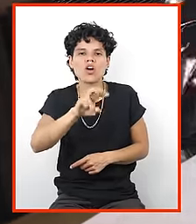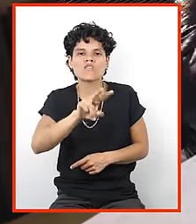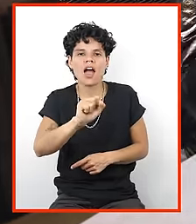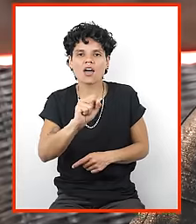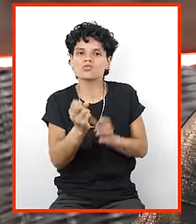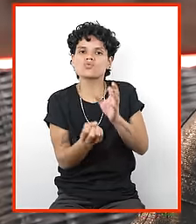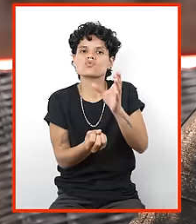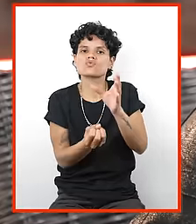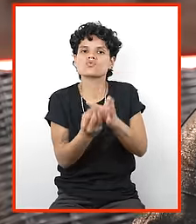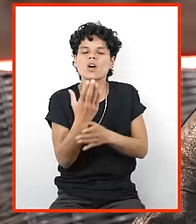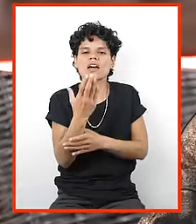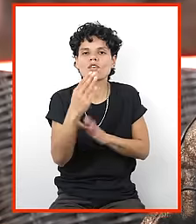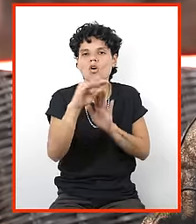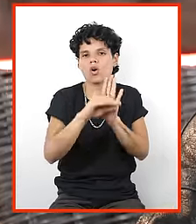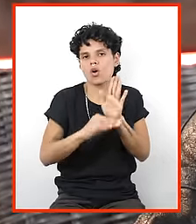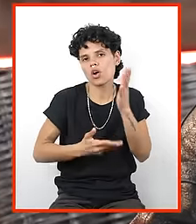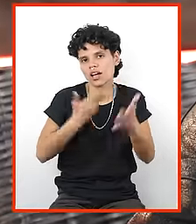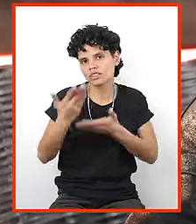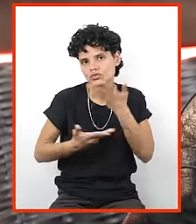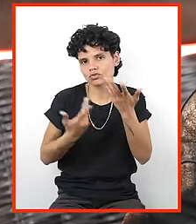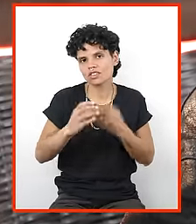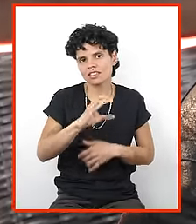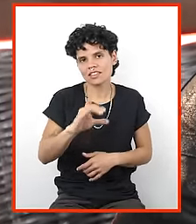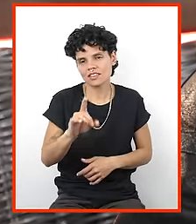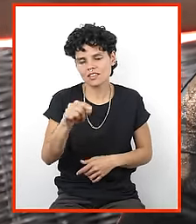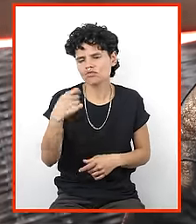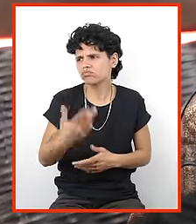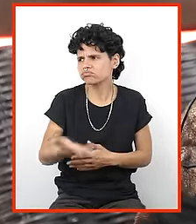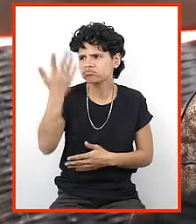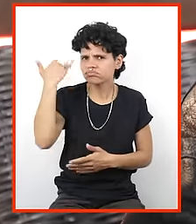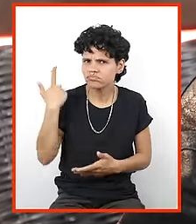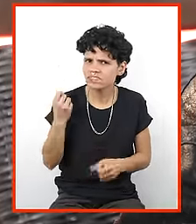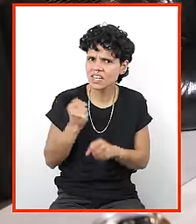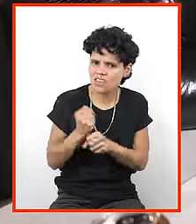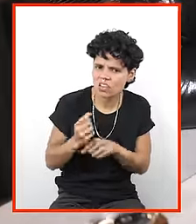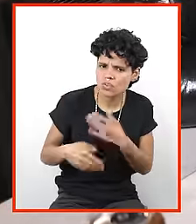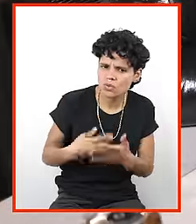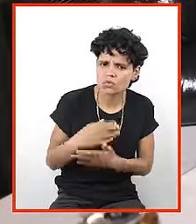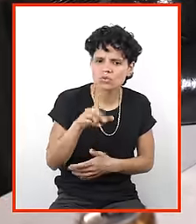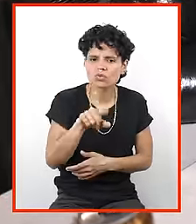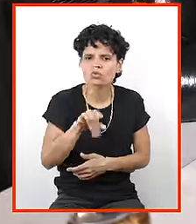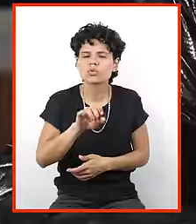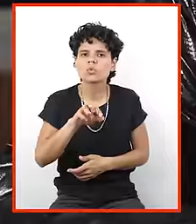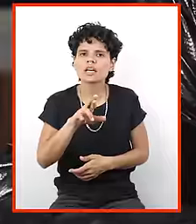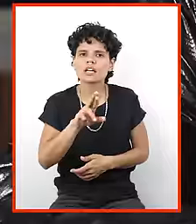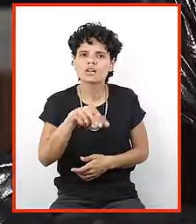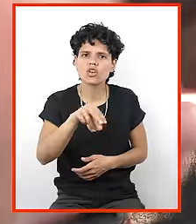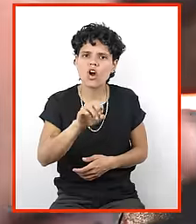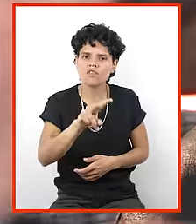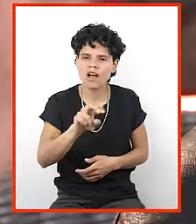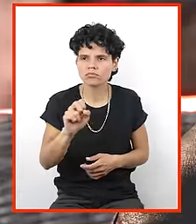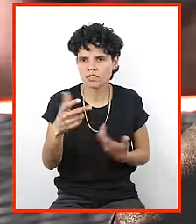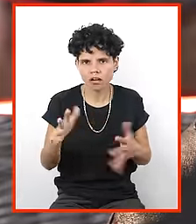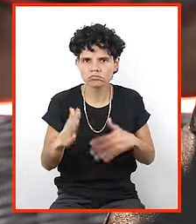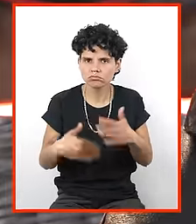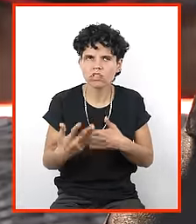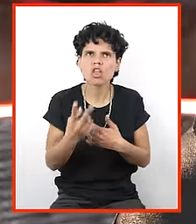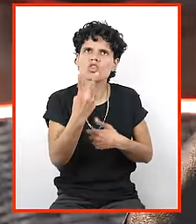nuevo álbum. Es un álbum que vengo trabajando harto rato, la verdad. Harto. Y nada, pues sale mañana. ¿Cuánto?